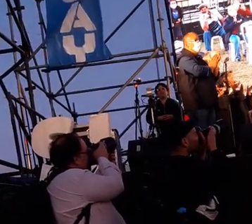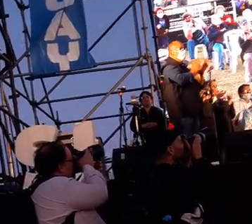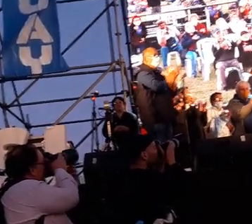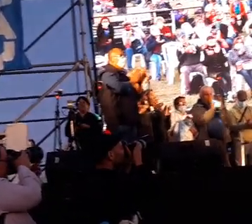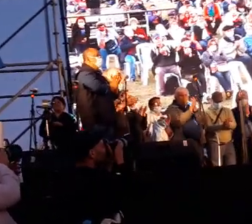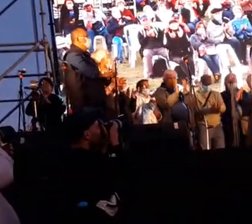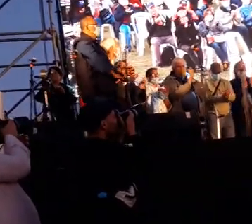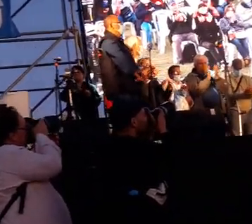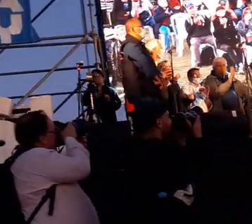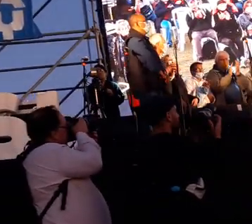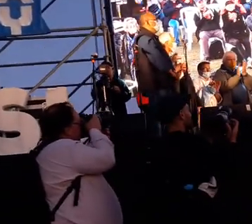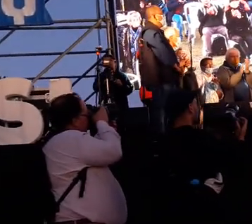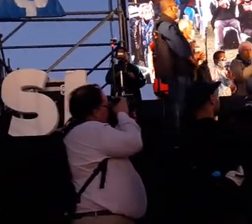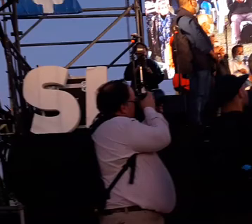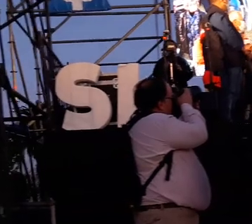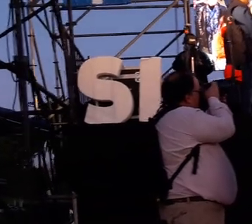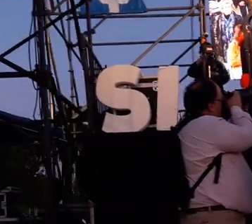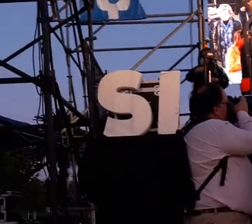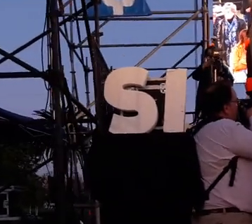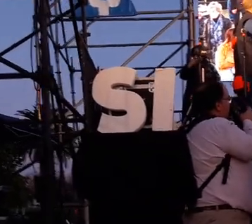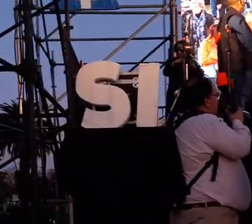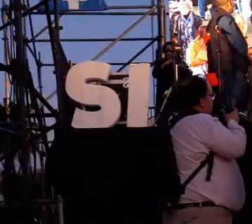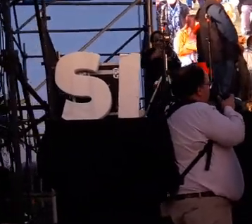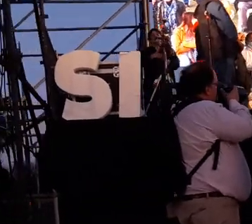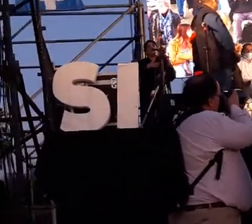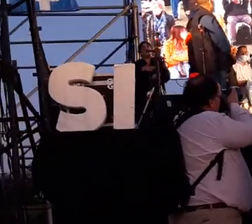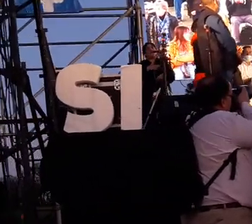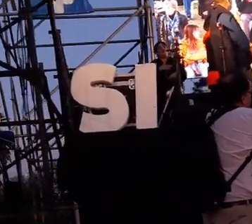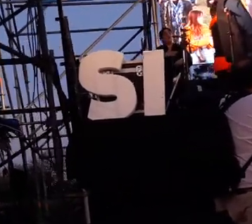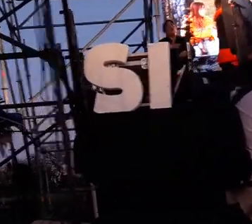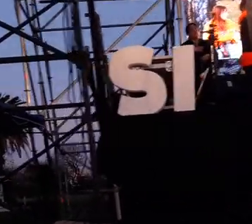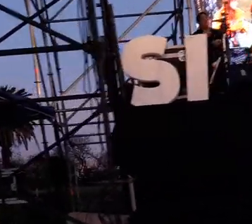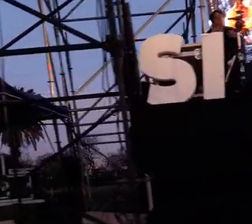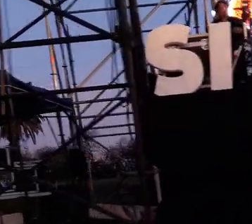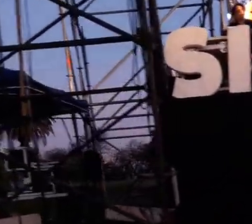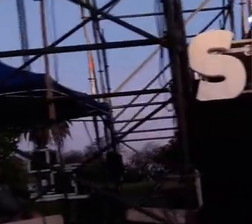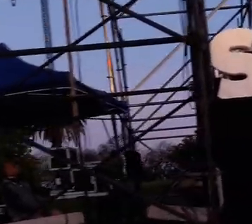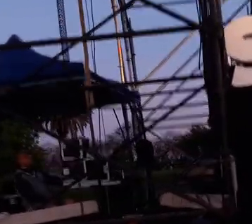toda la extensión del acto. Y es un gustazo realmente